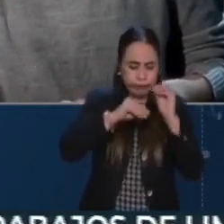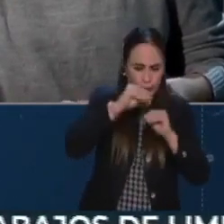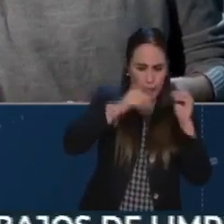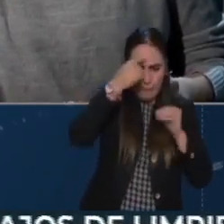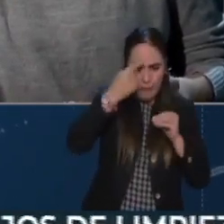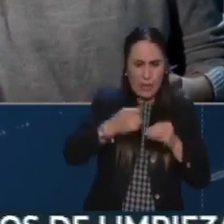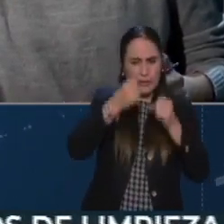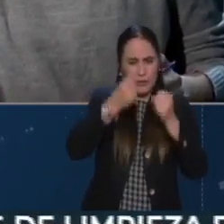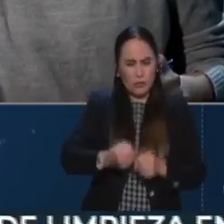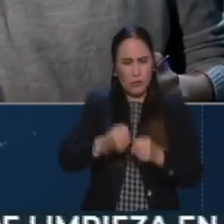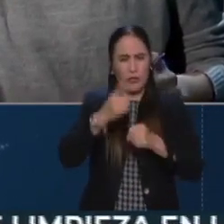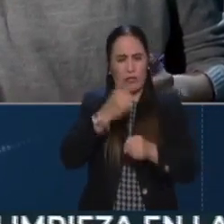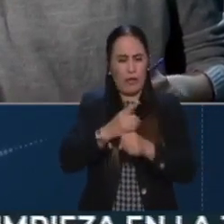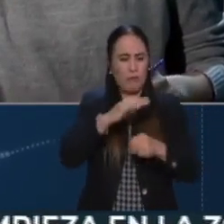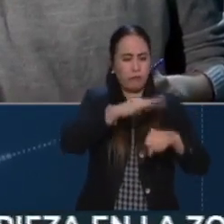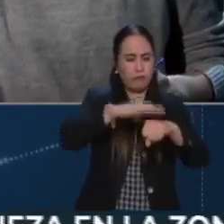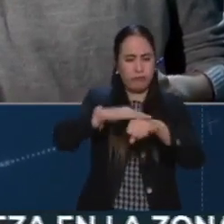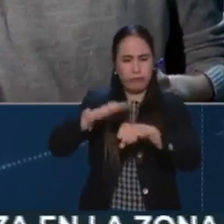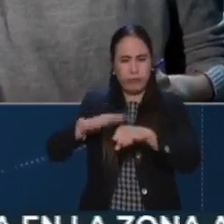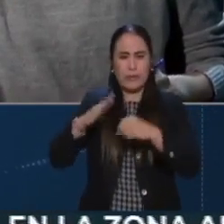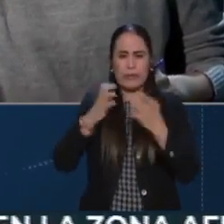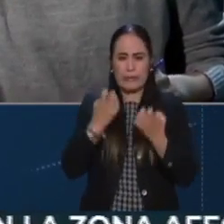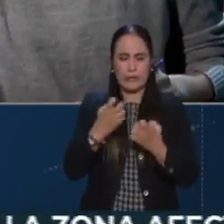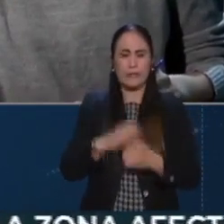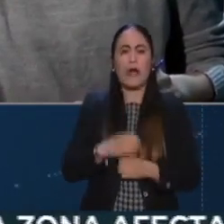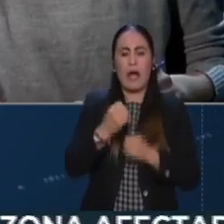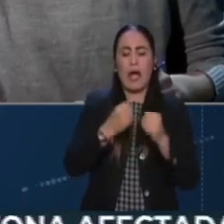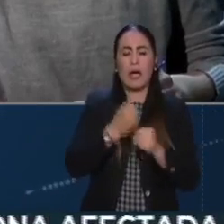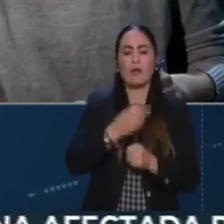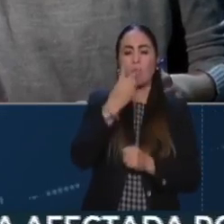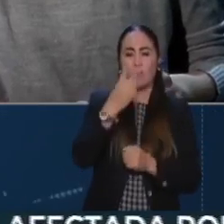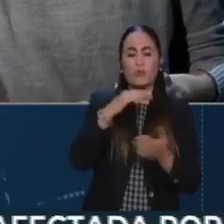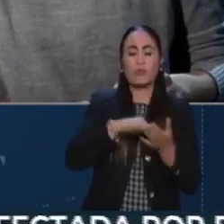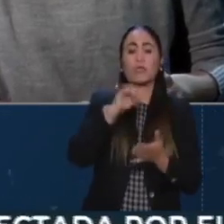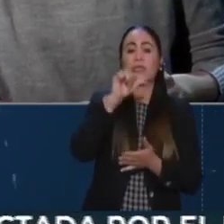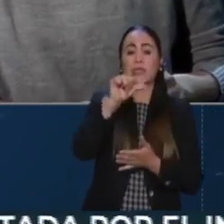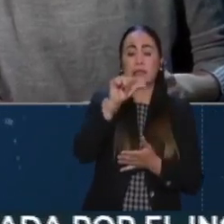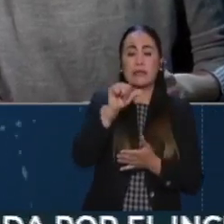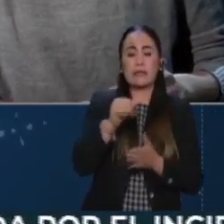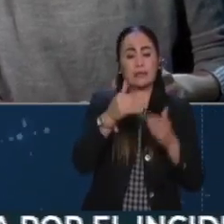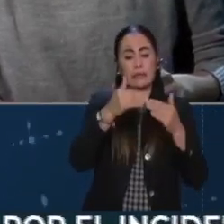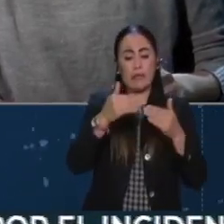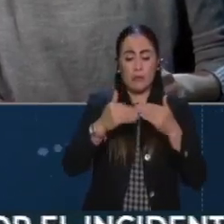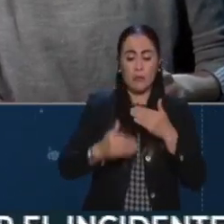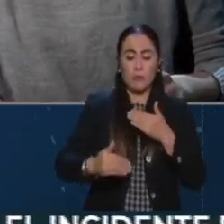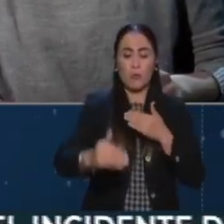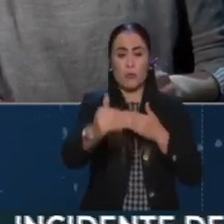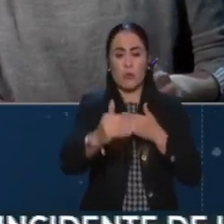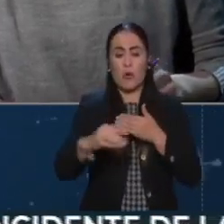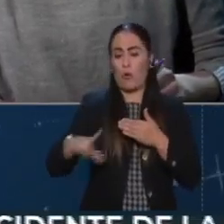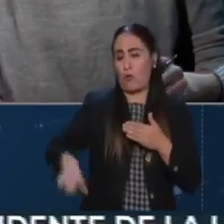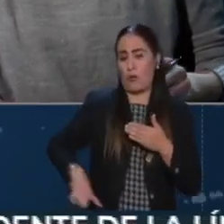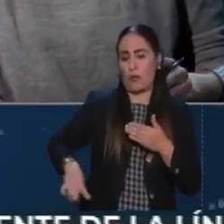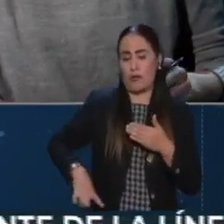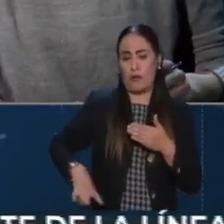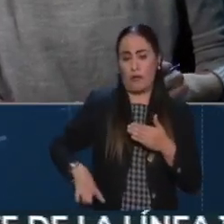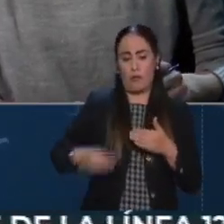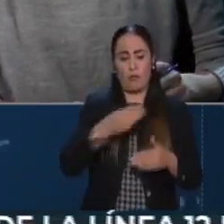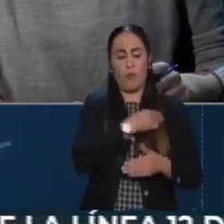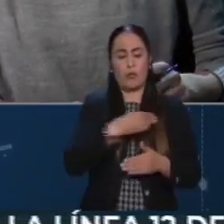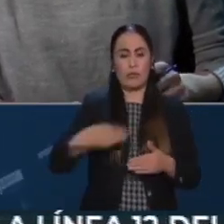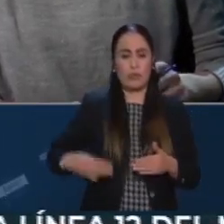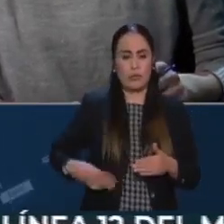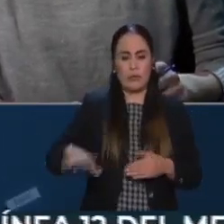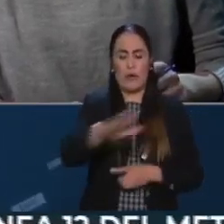seguridad preventiva en la zona metropolitana. Eso fue en el 2016. De allá para acá, casi todos los gobiernos municipales de la